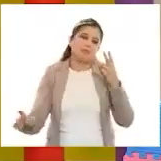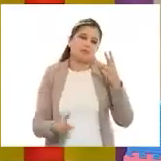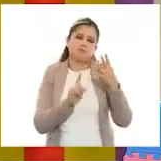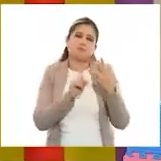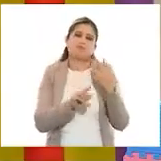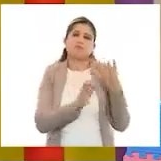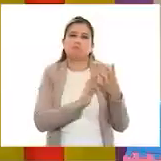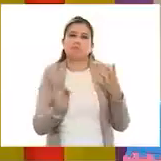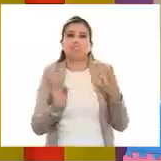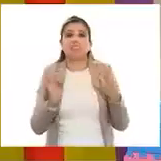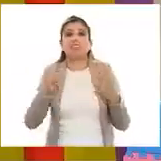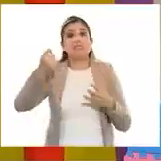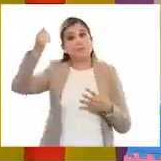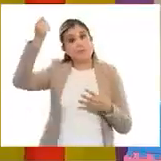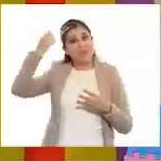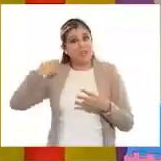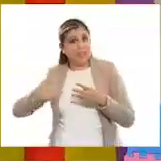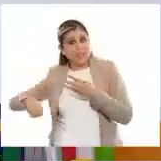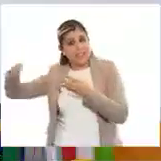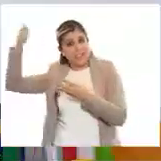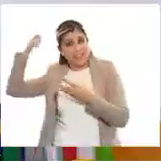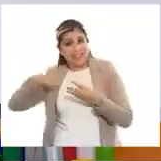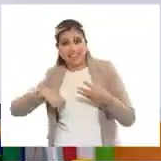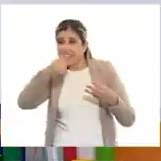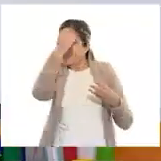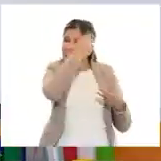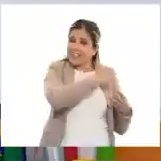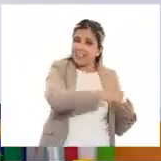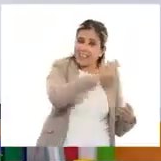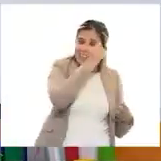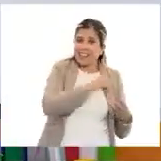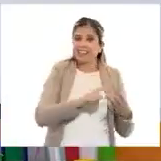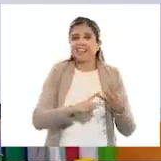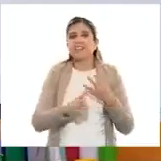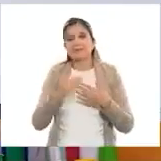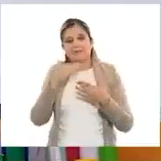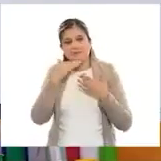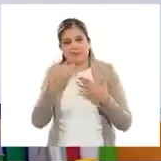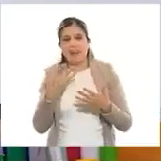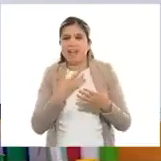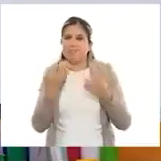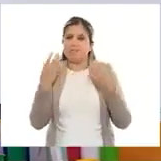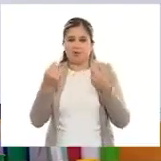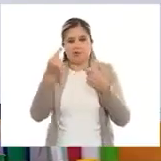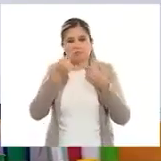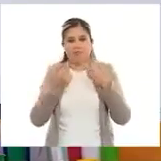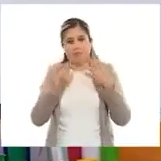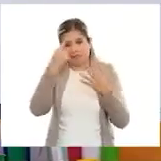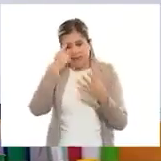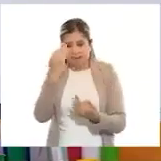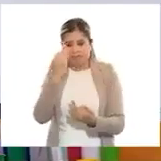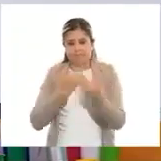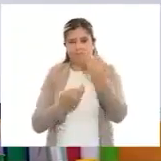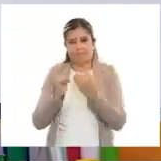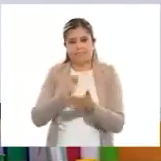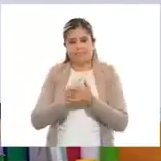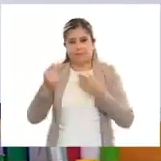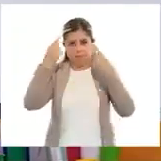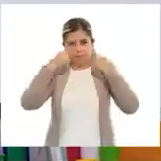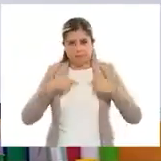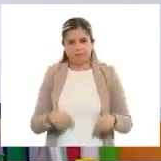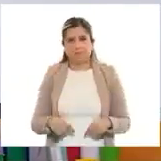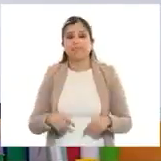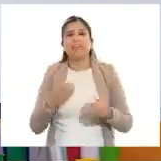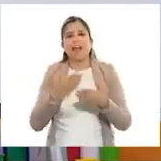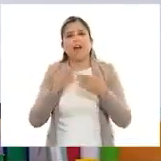ser cepillarse el pelo. Ah, cepillarse el cabello. Muy bien, hay muchas actividades que involucra la higiene personal.